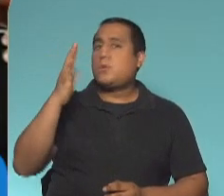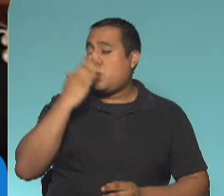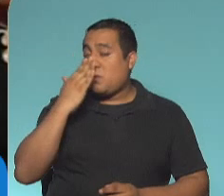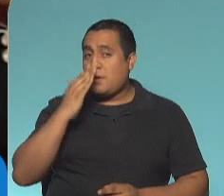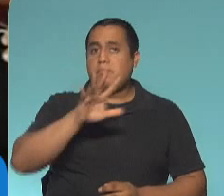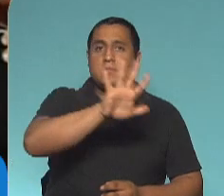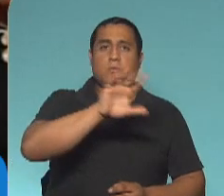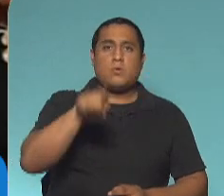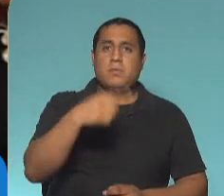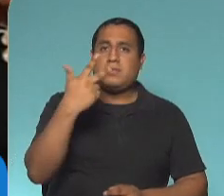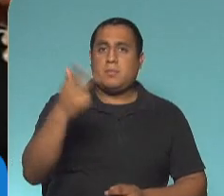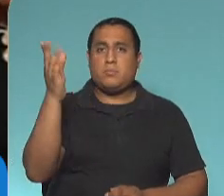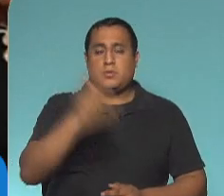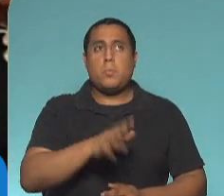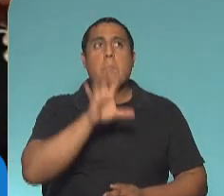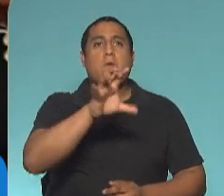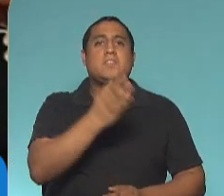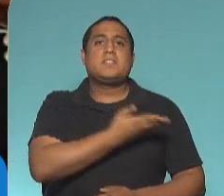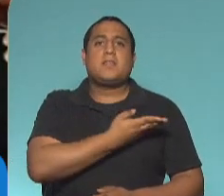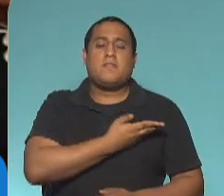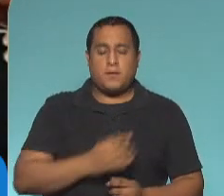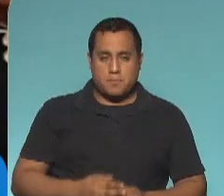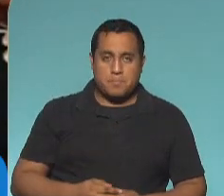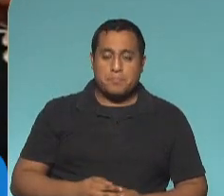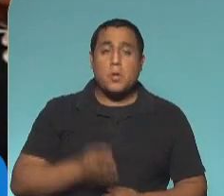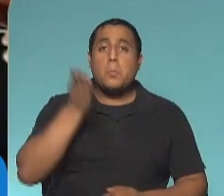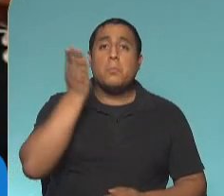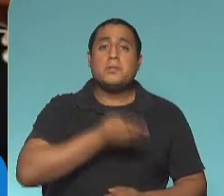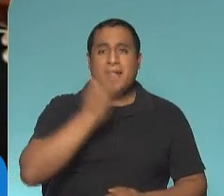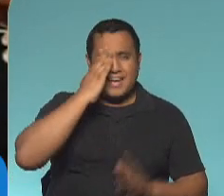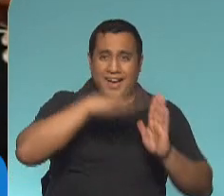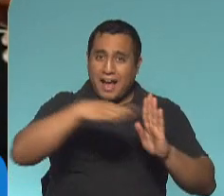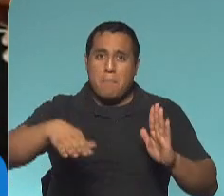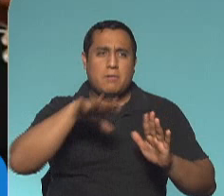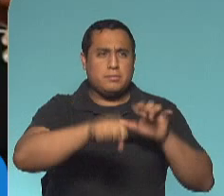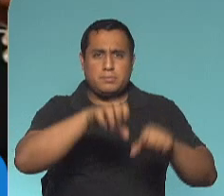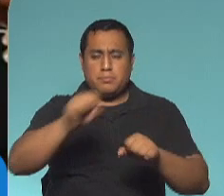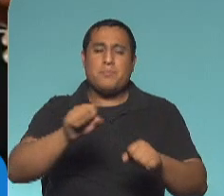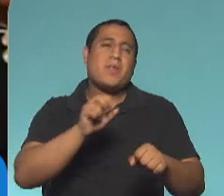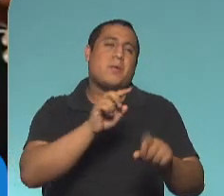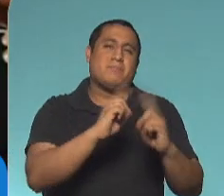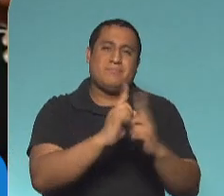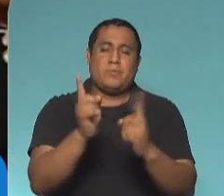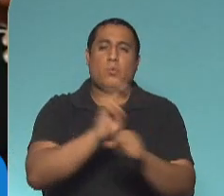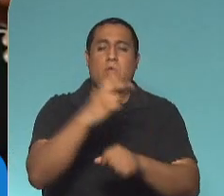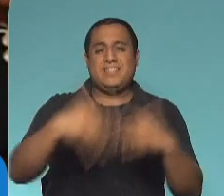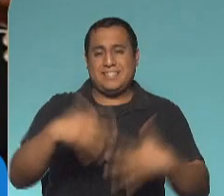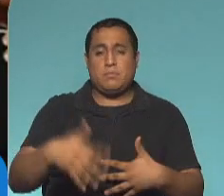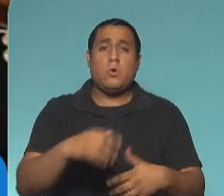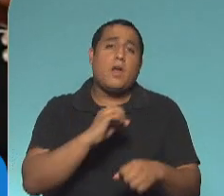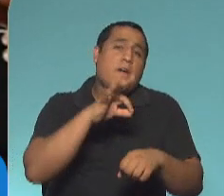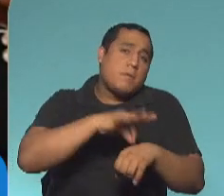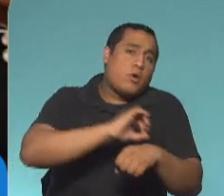el 5,3% en la provincia de Santa Fe. El porcentaje de ocupación de las camas de terapia intensiva por patología COVID y no